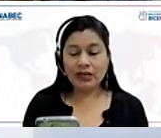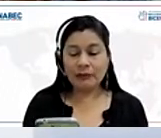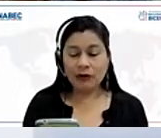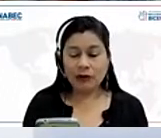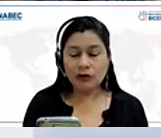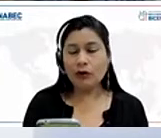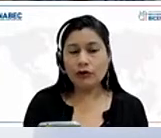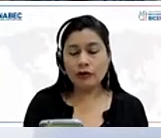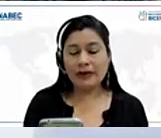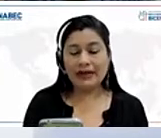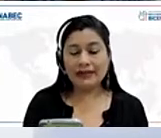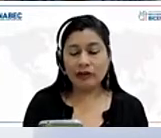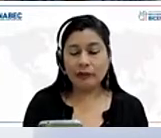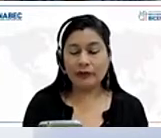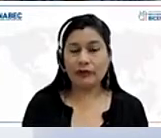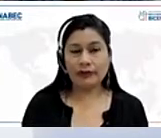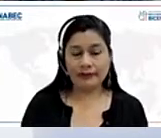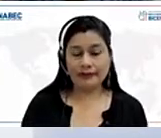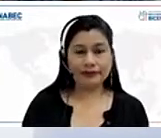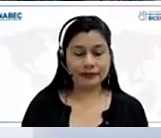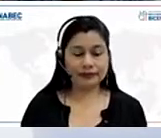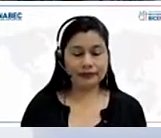y Japón o solo para el Estado peruano?